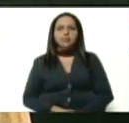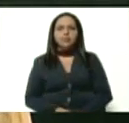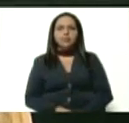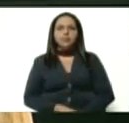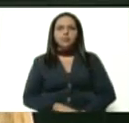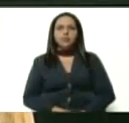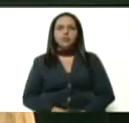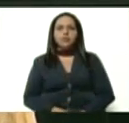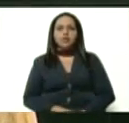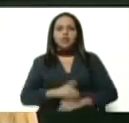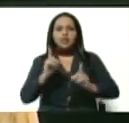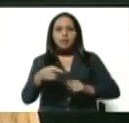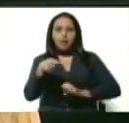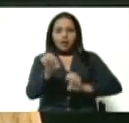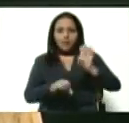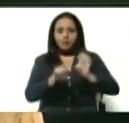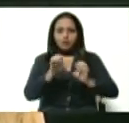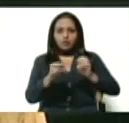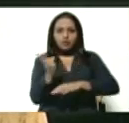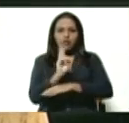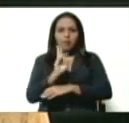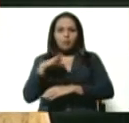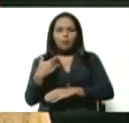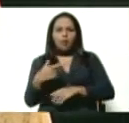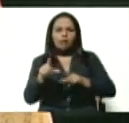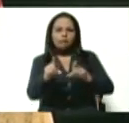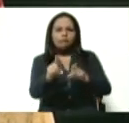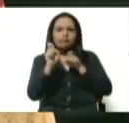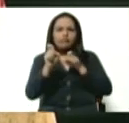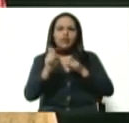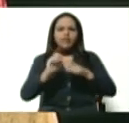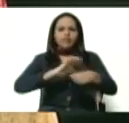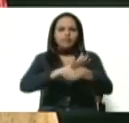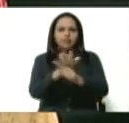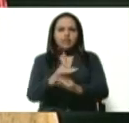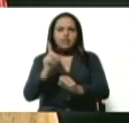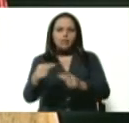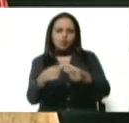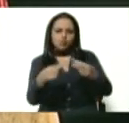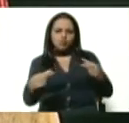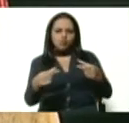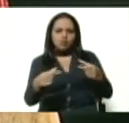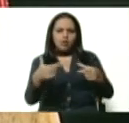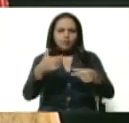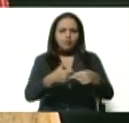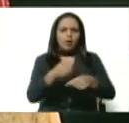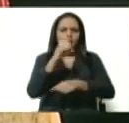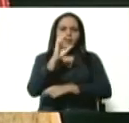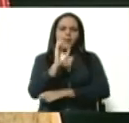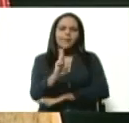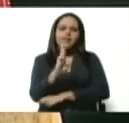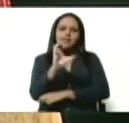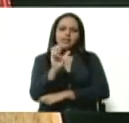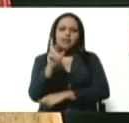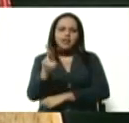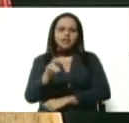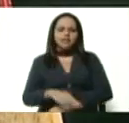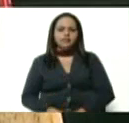que ha sido las pruebas rápidas para detectar el virus y los kits de diagnóstico por PCR. Asimismo fue